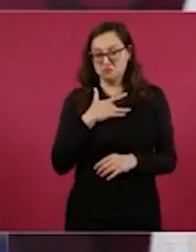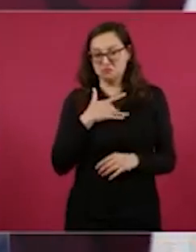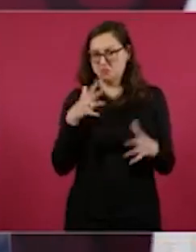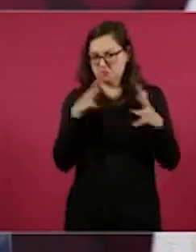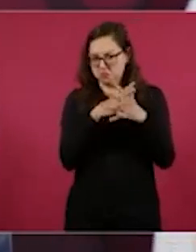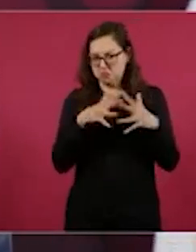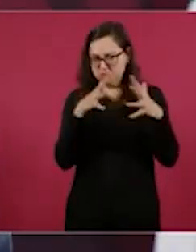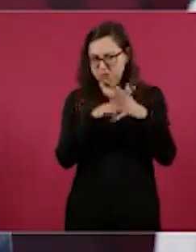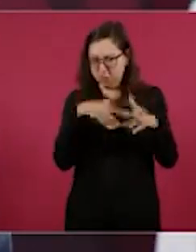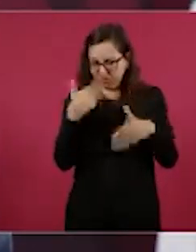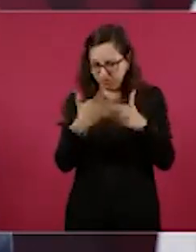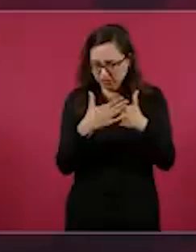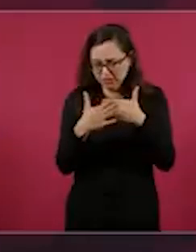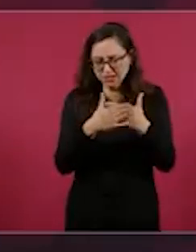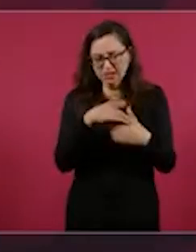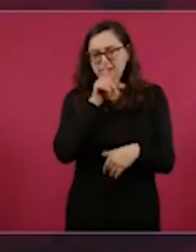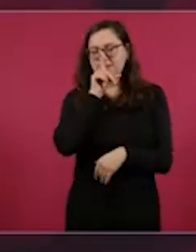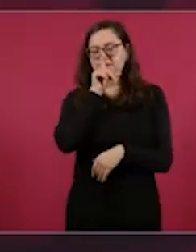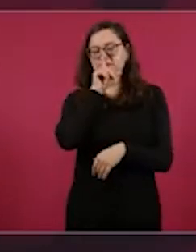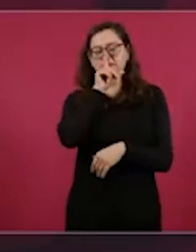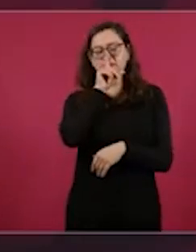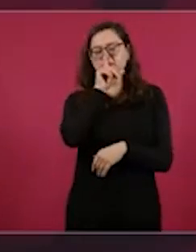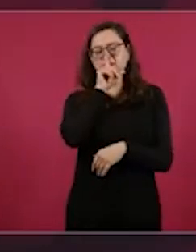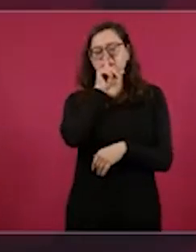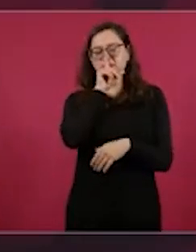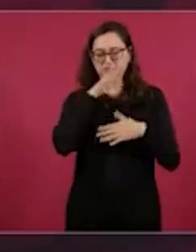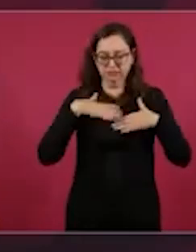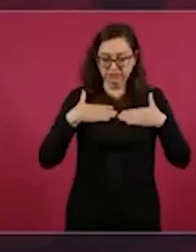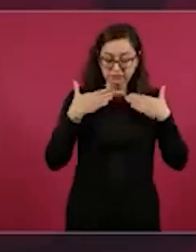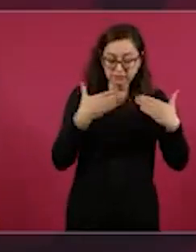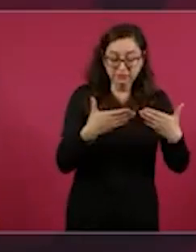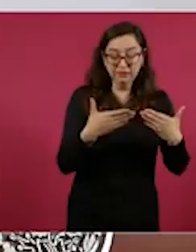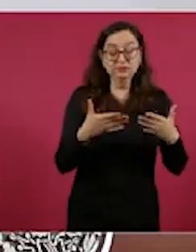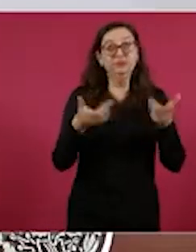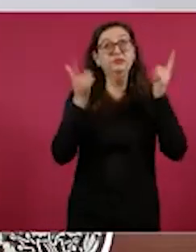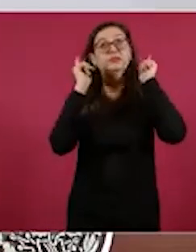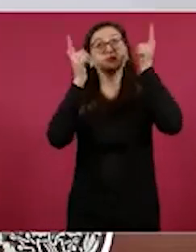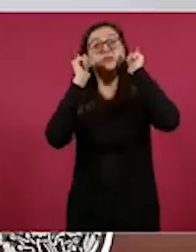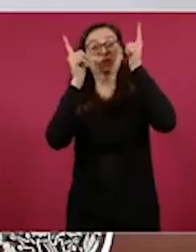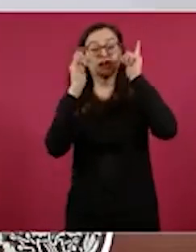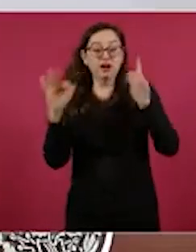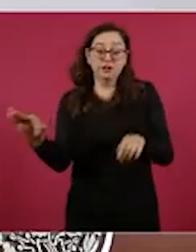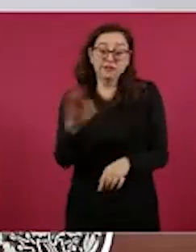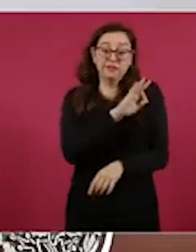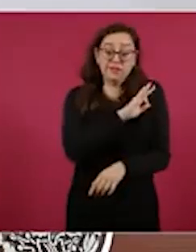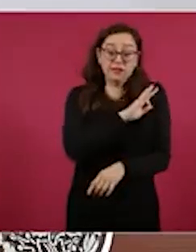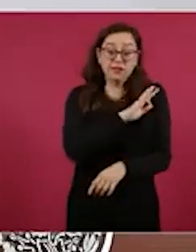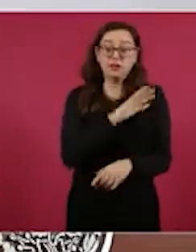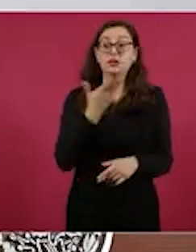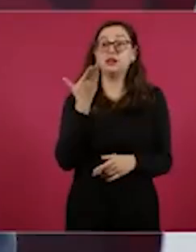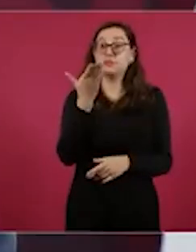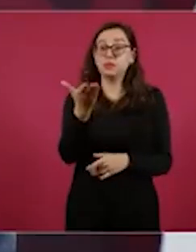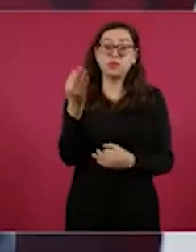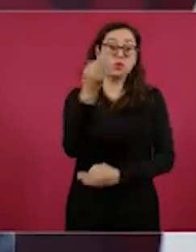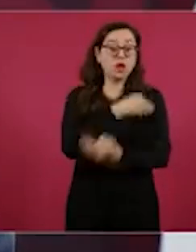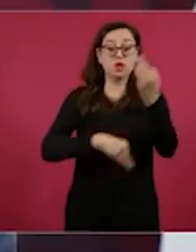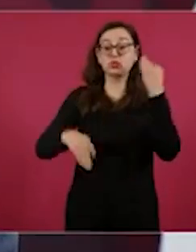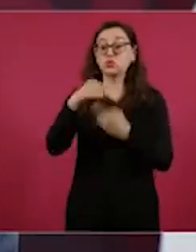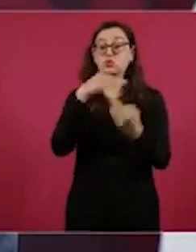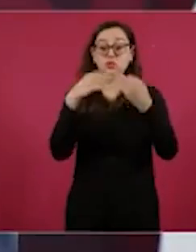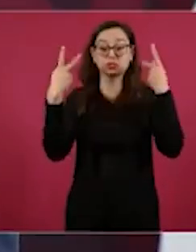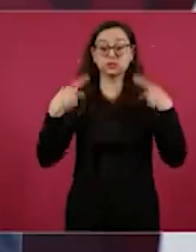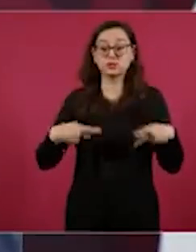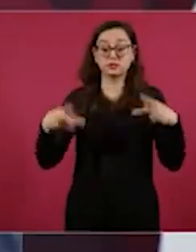confrontación. Lo deseo. Y además le pido a todos